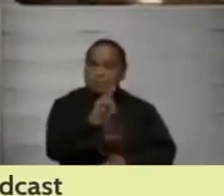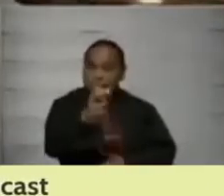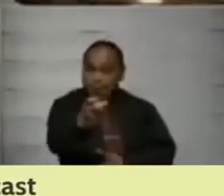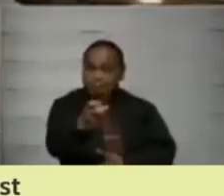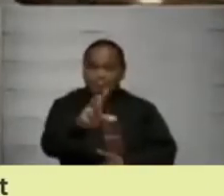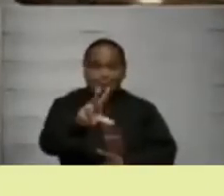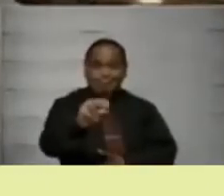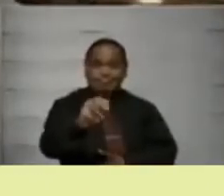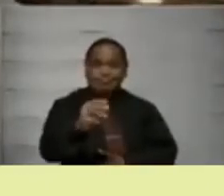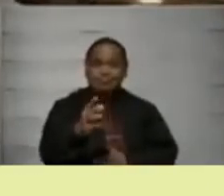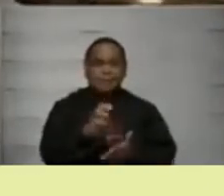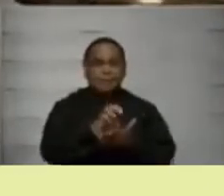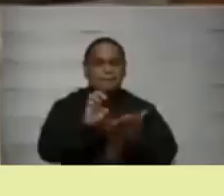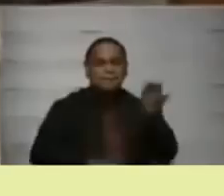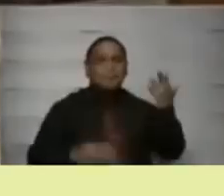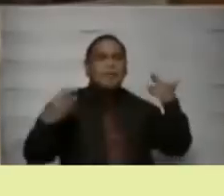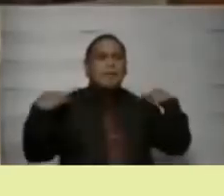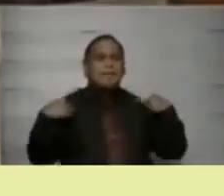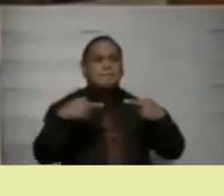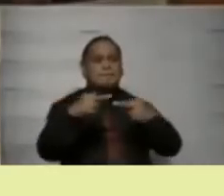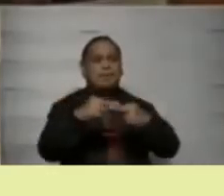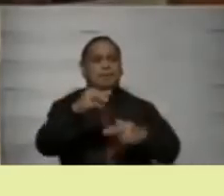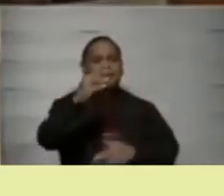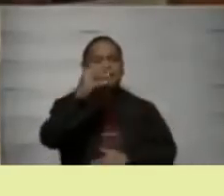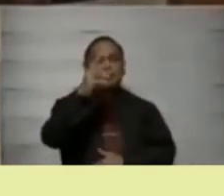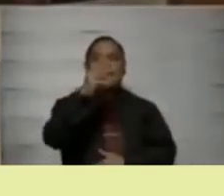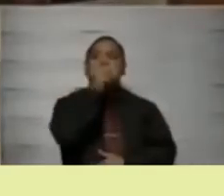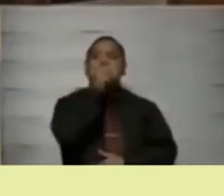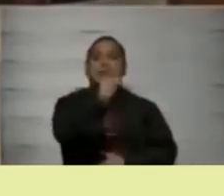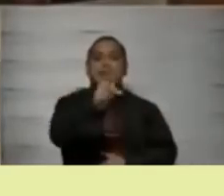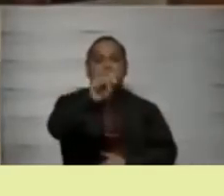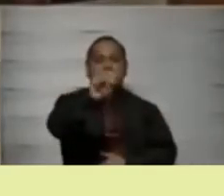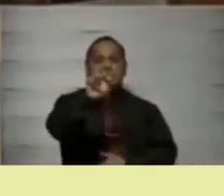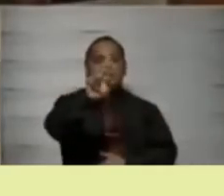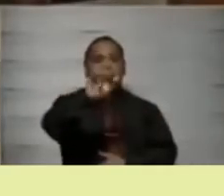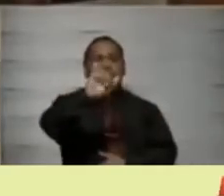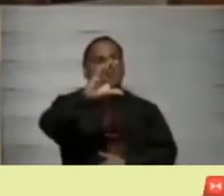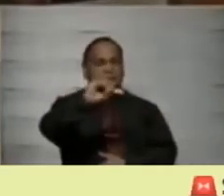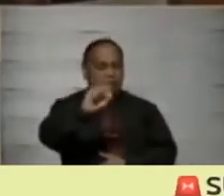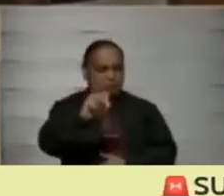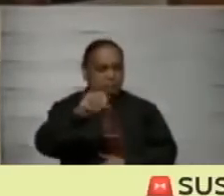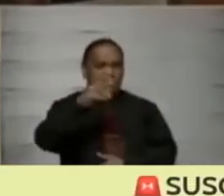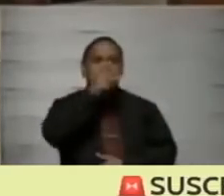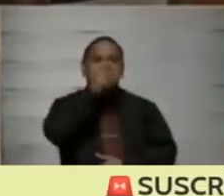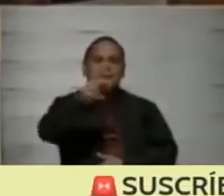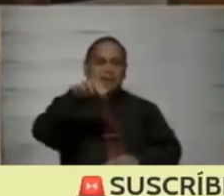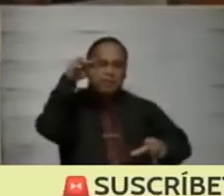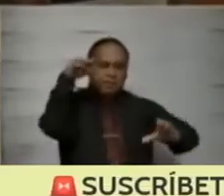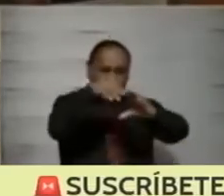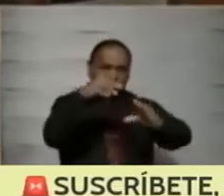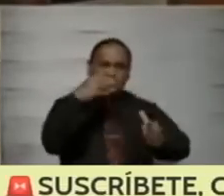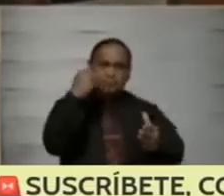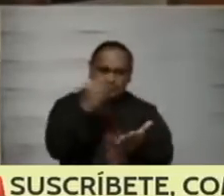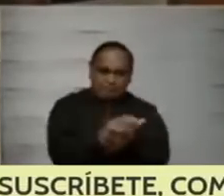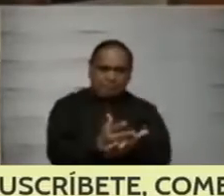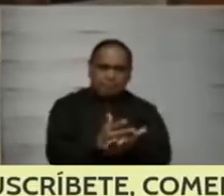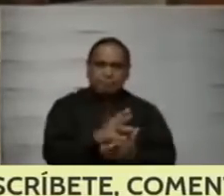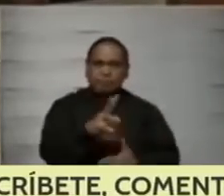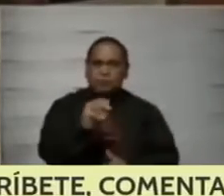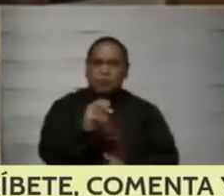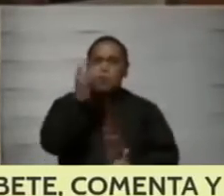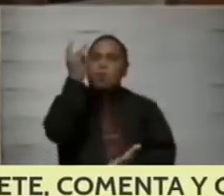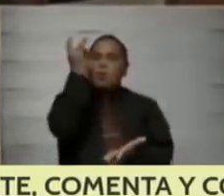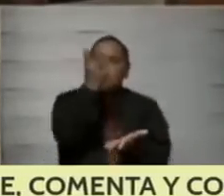¿Usted cree, maestro, que existe la palabra traición? No existe una palabra específica, simplemente se utiliza para